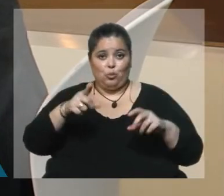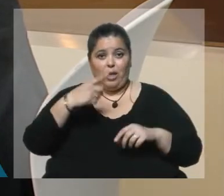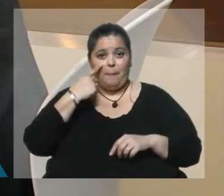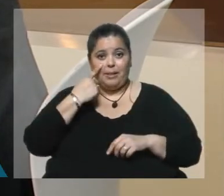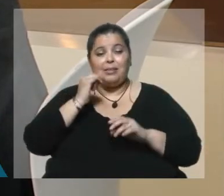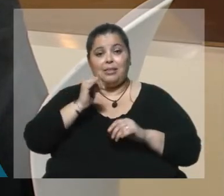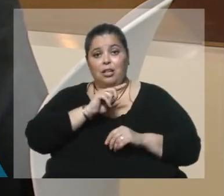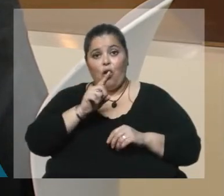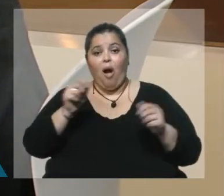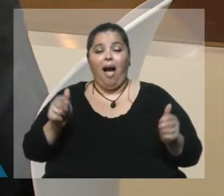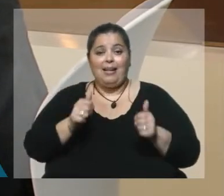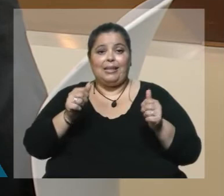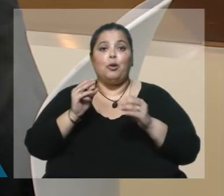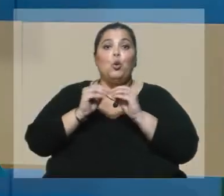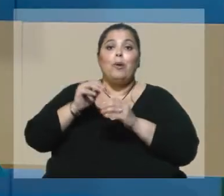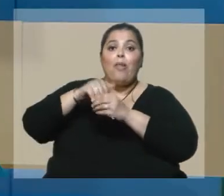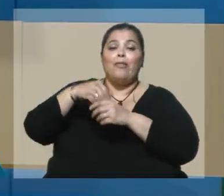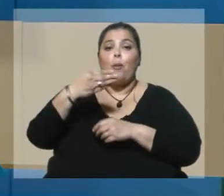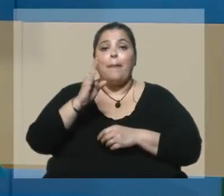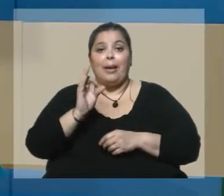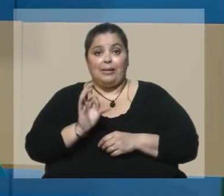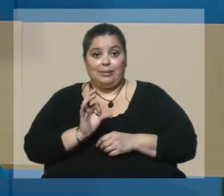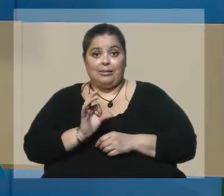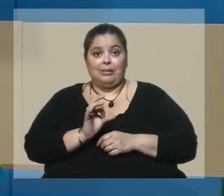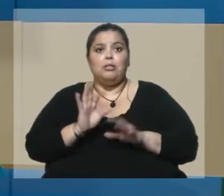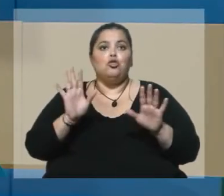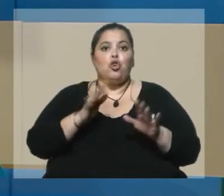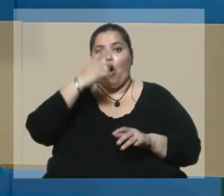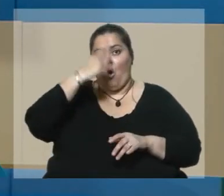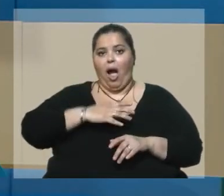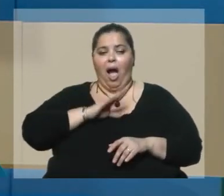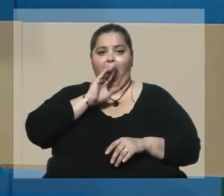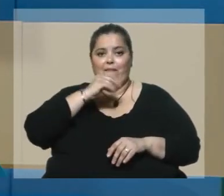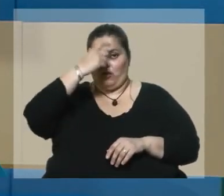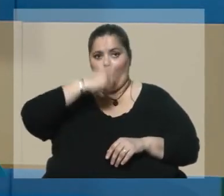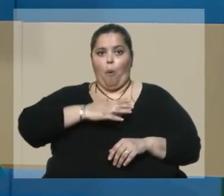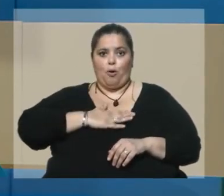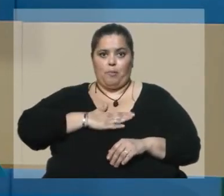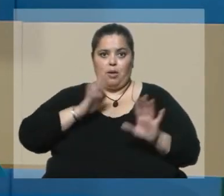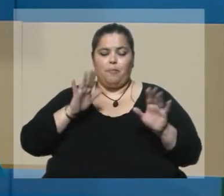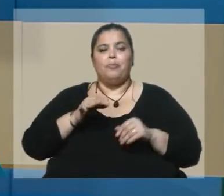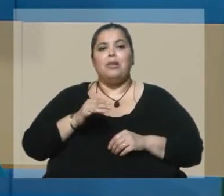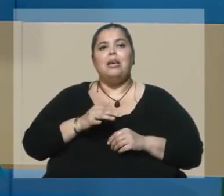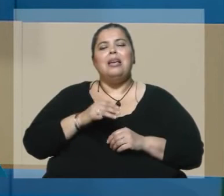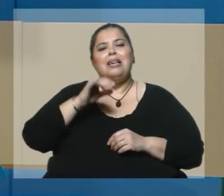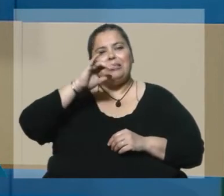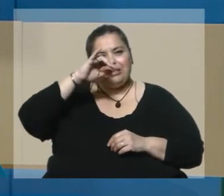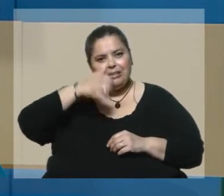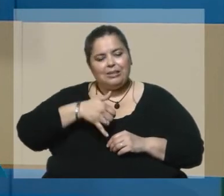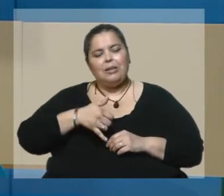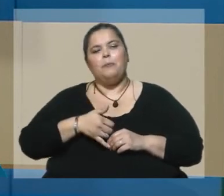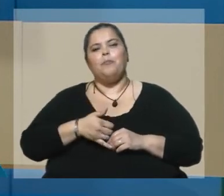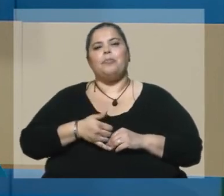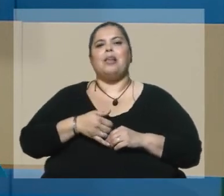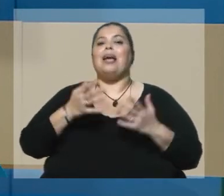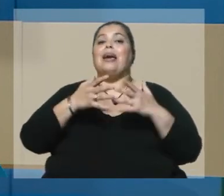hacerla por los números del bps digo Bueno hablo por por mí no no necesaria Sí a ver El gran